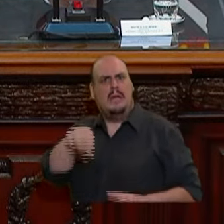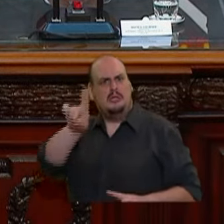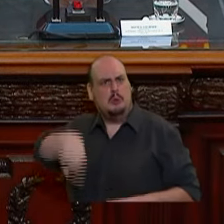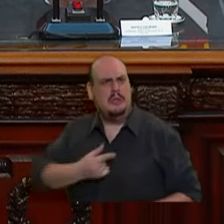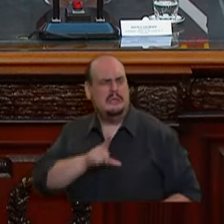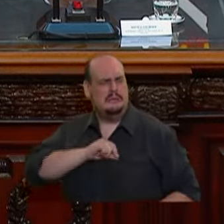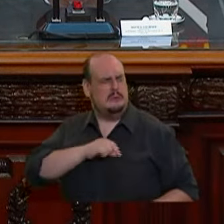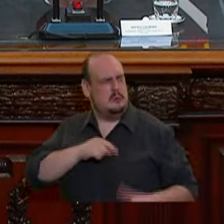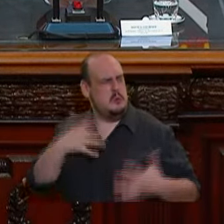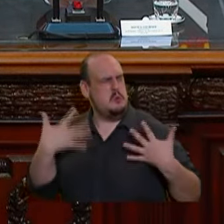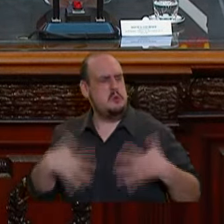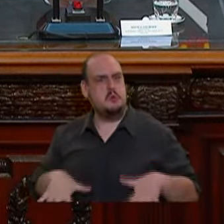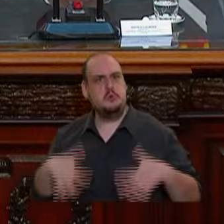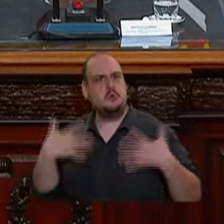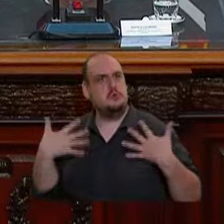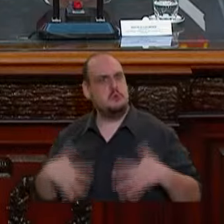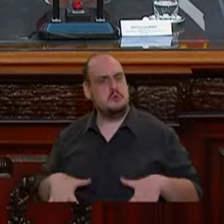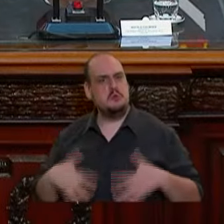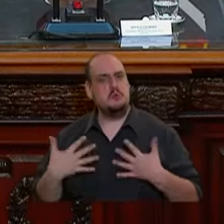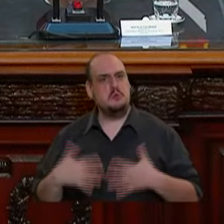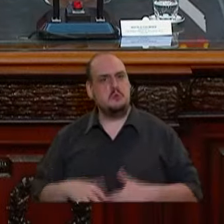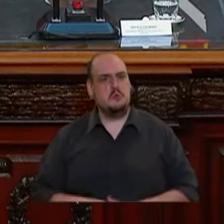que ello significa.